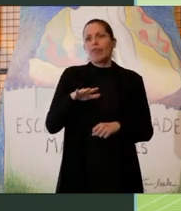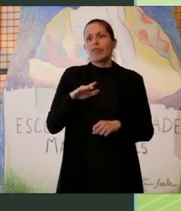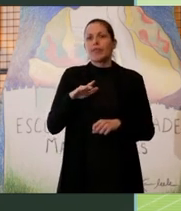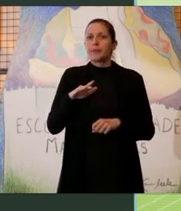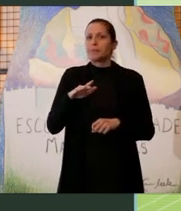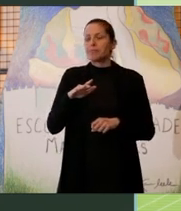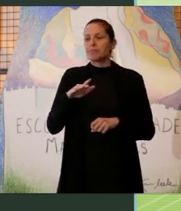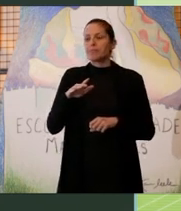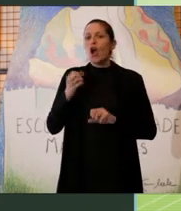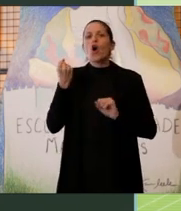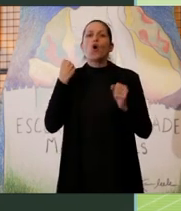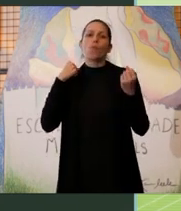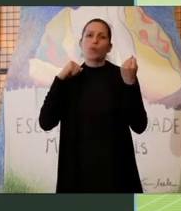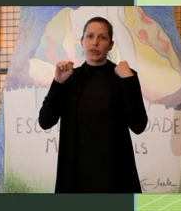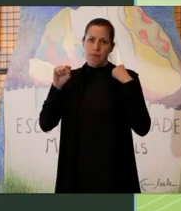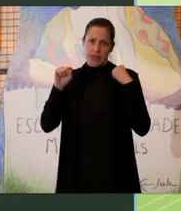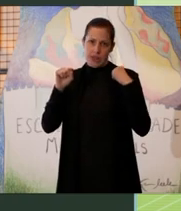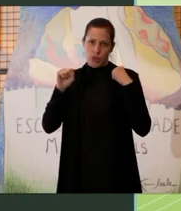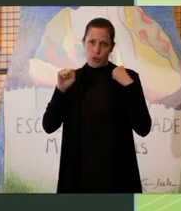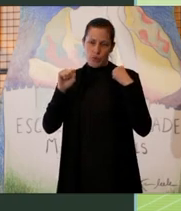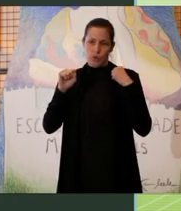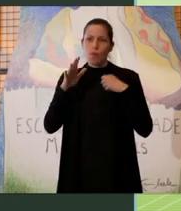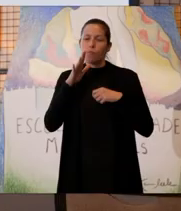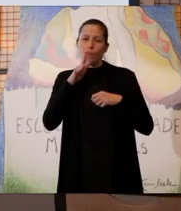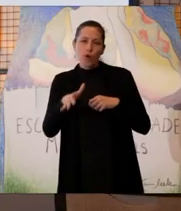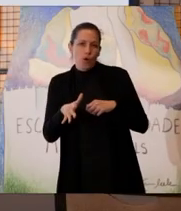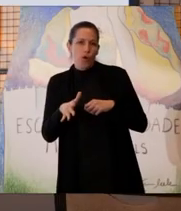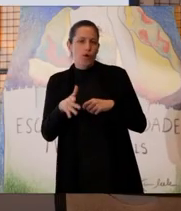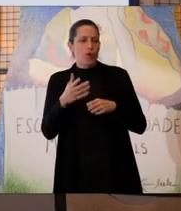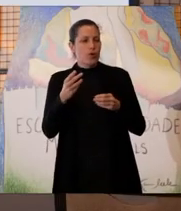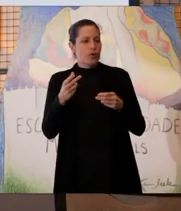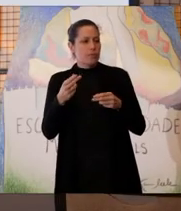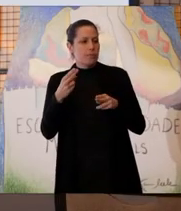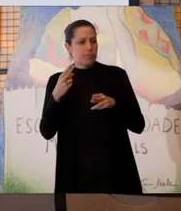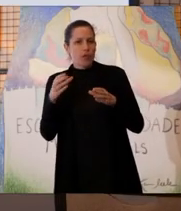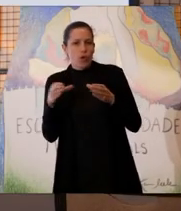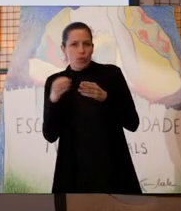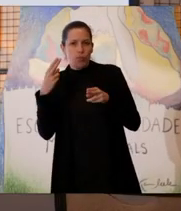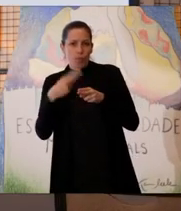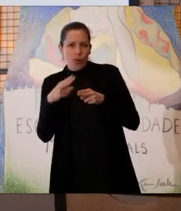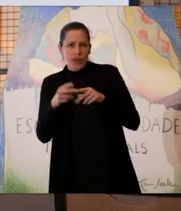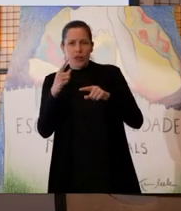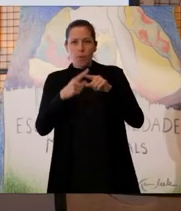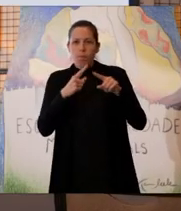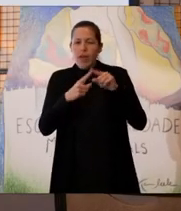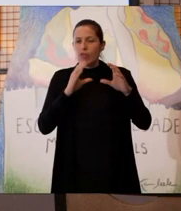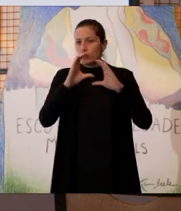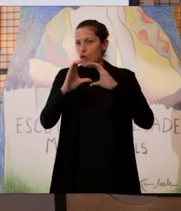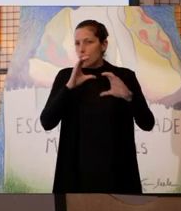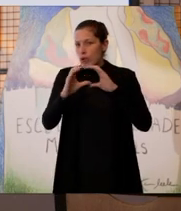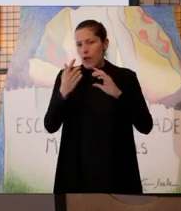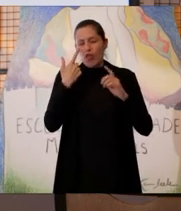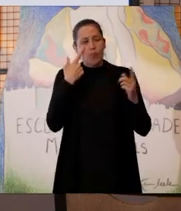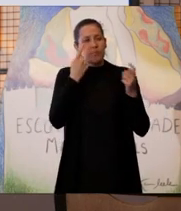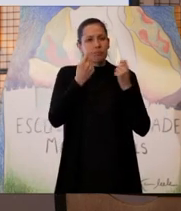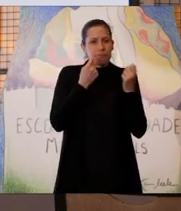cuyos límites son vigilados implacablemente por el partido líderes colegas votantes y medios de comunicación lo que